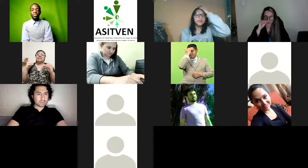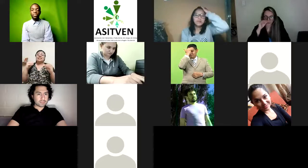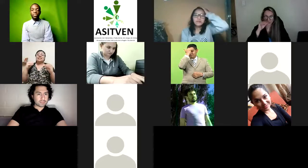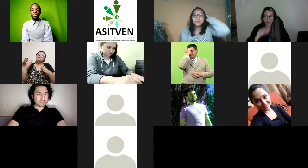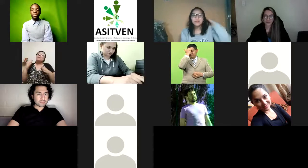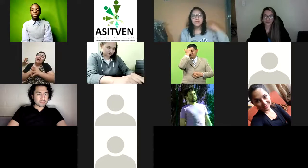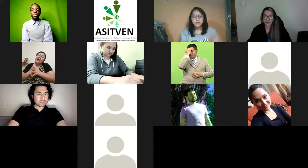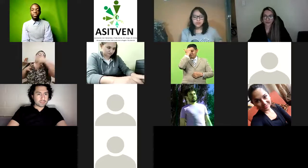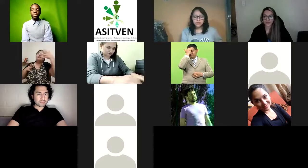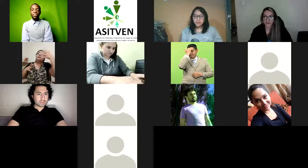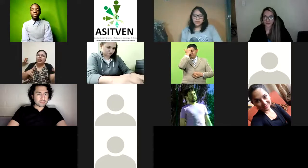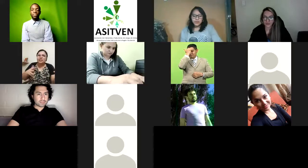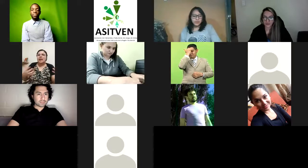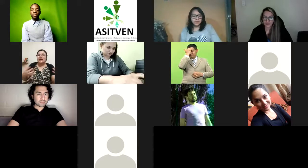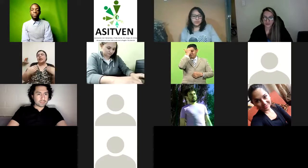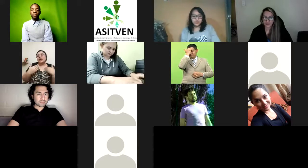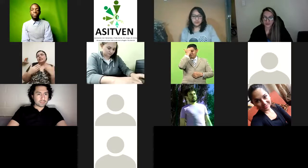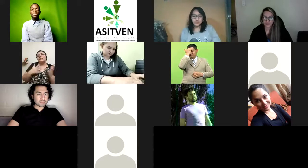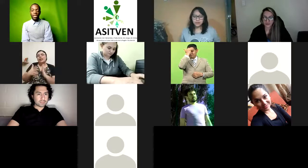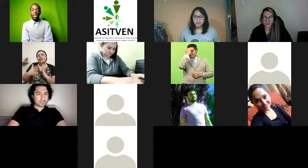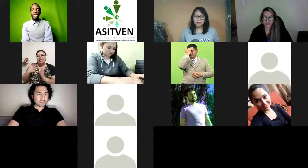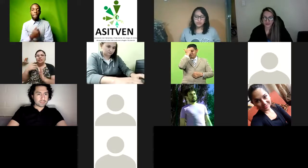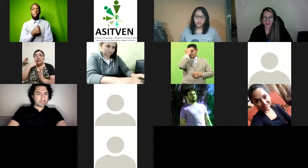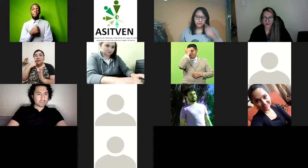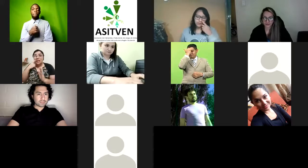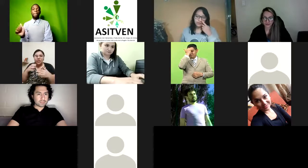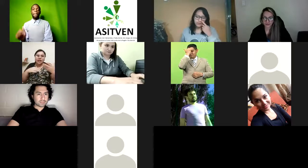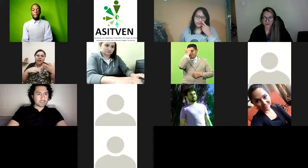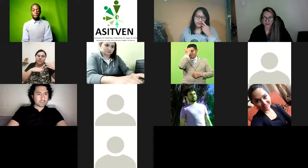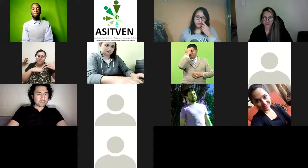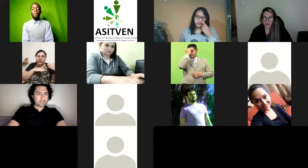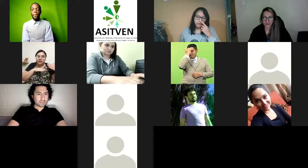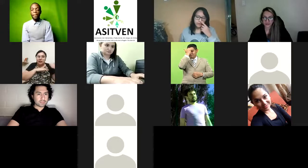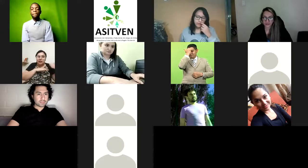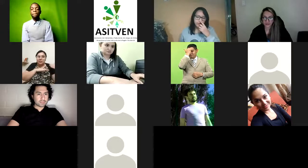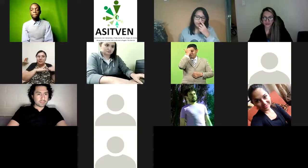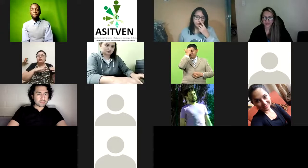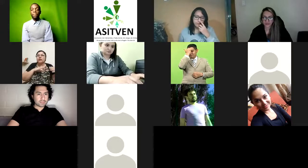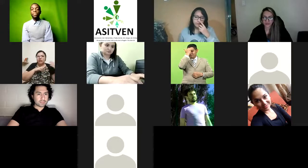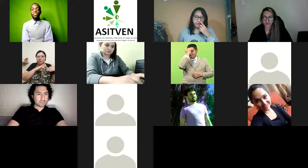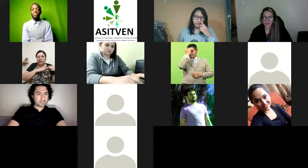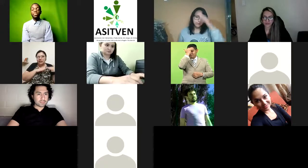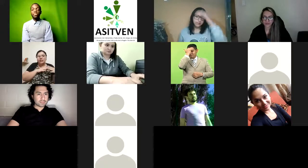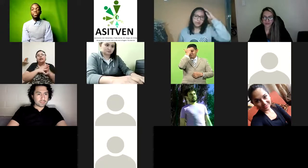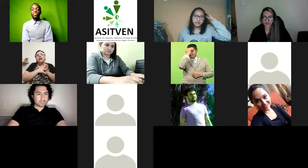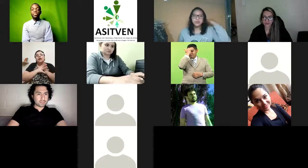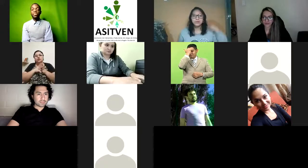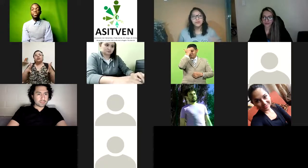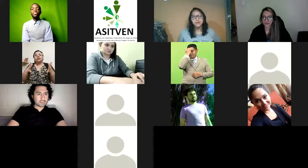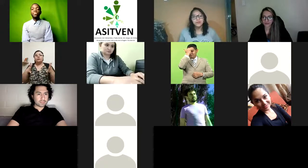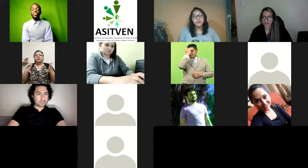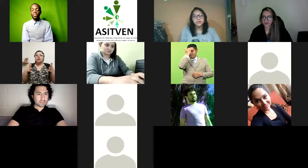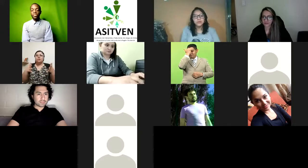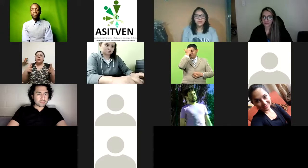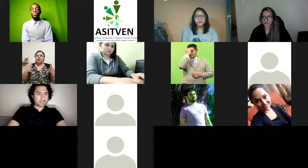a hacer para después, a través de la creatividad lingüística, que era una cosa que estabas aprendiendo, explicando ayer, nosotros